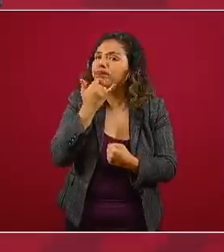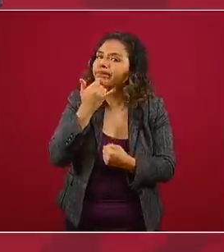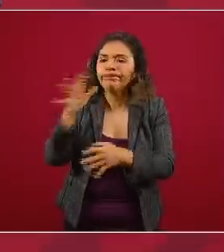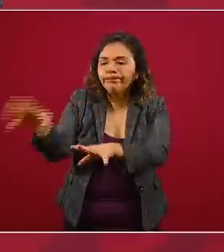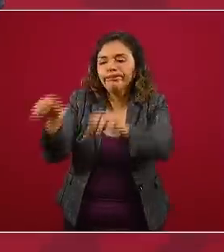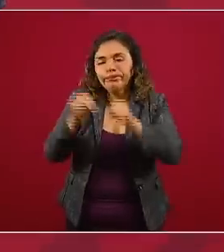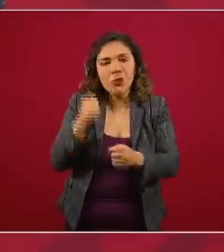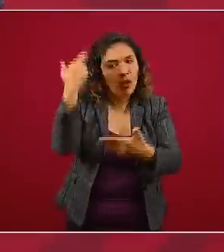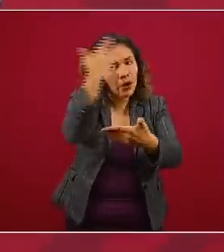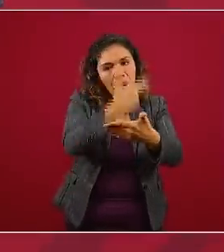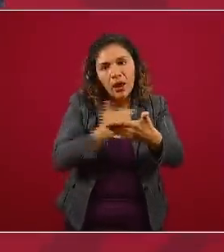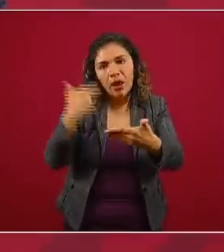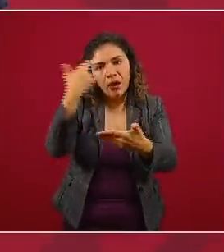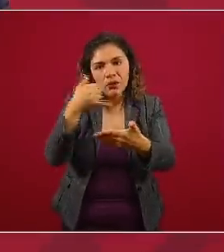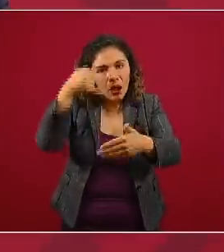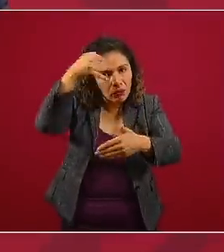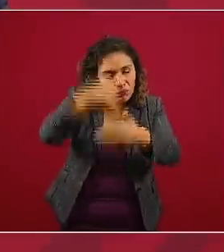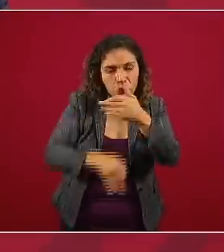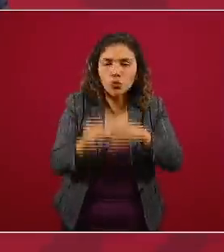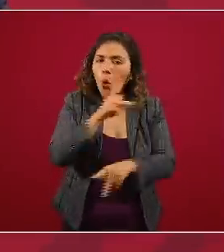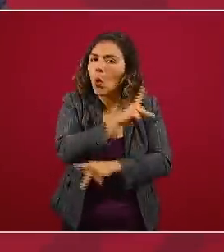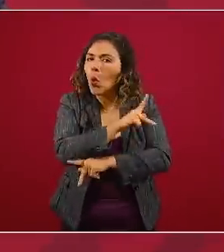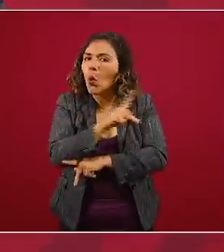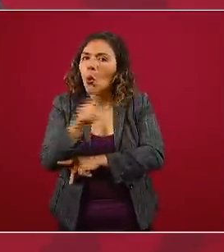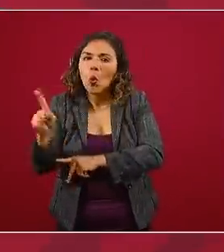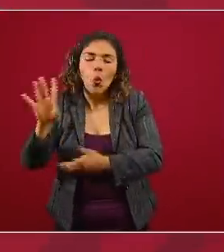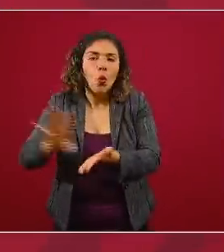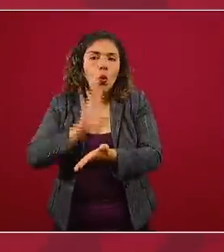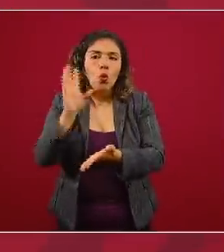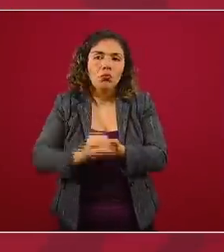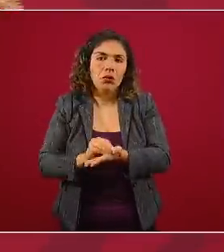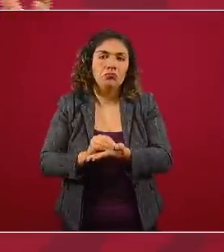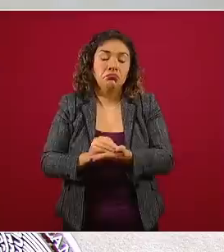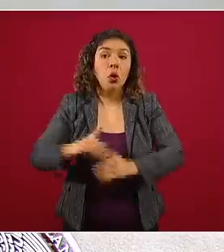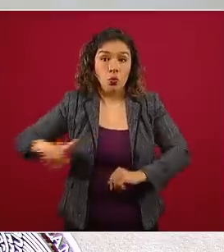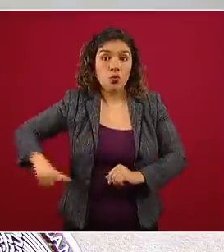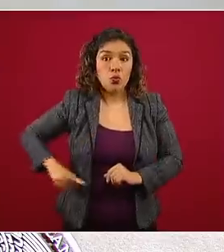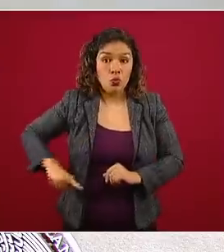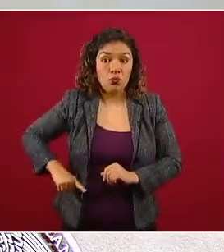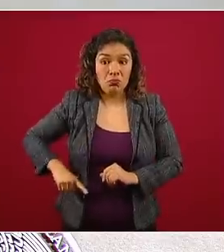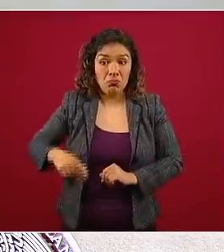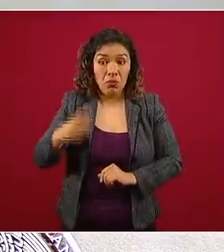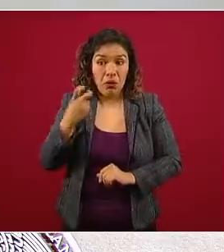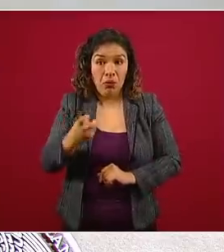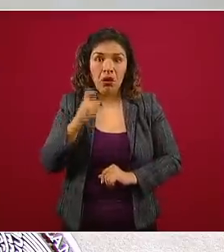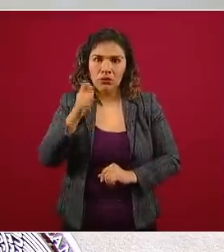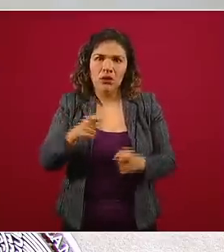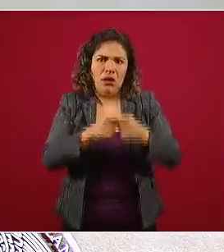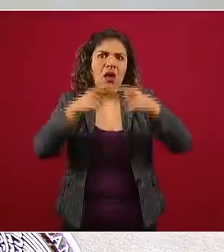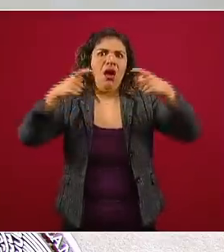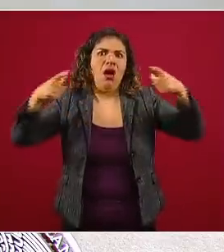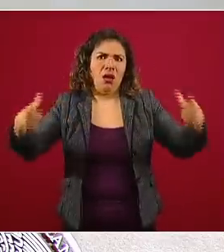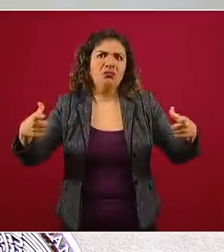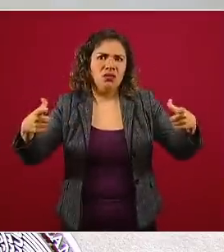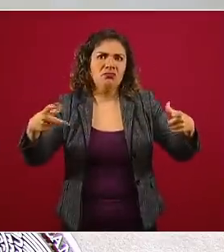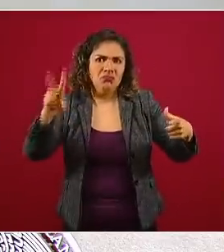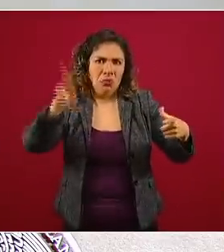todo todo todo el gobierno es grande